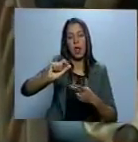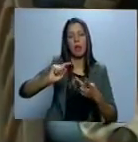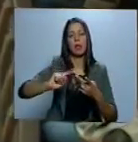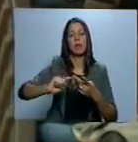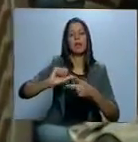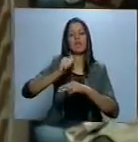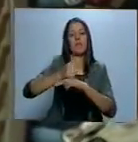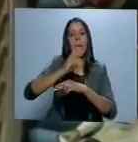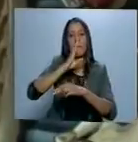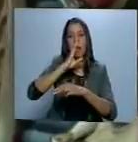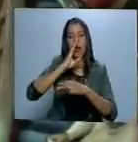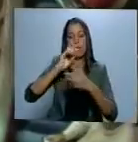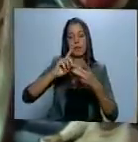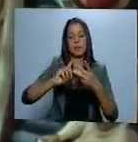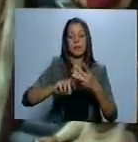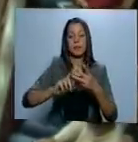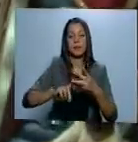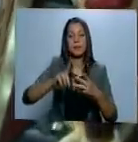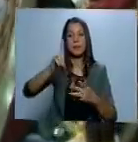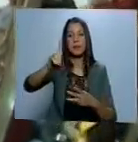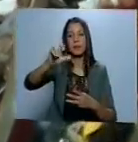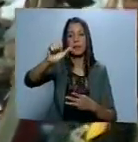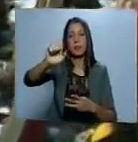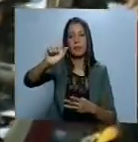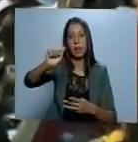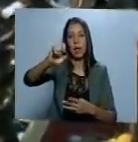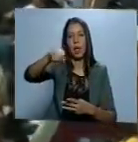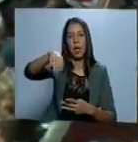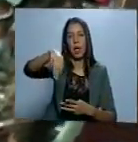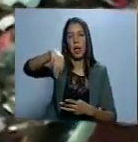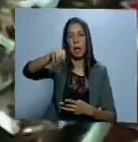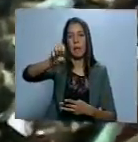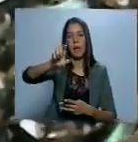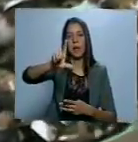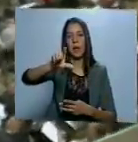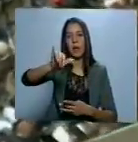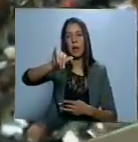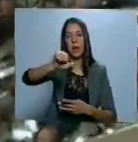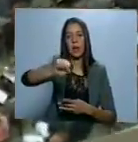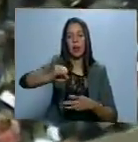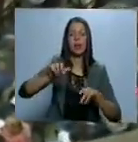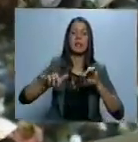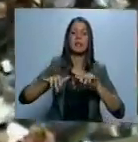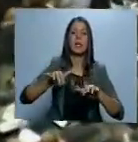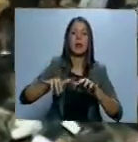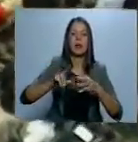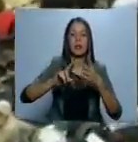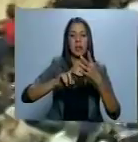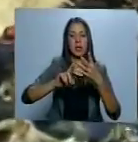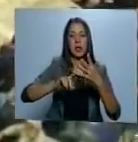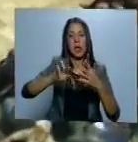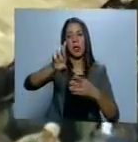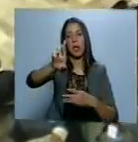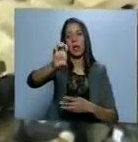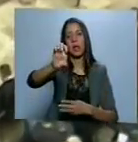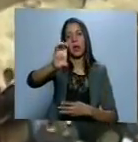Bansur, Damelis Chávez, la secretaria de Educación y Rebeca del Gallego